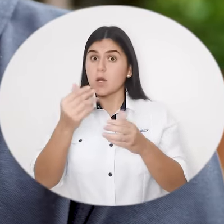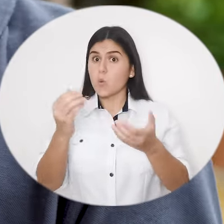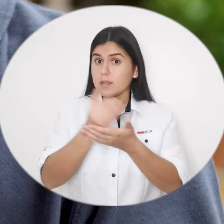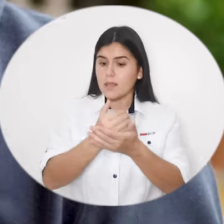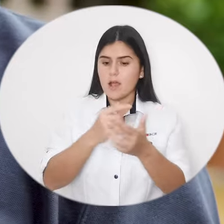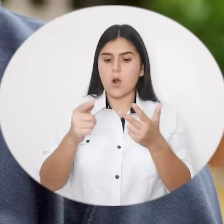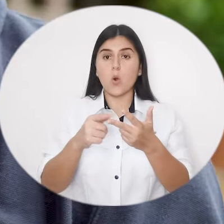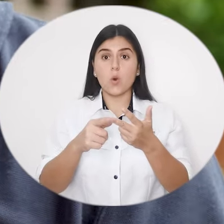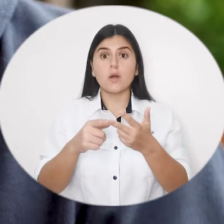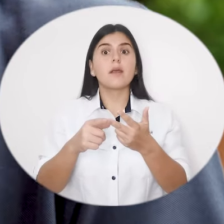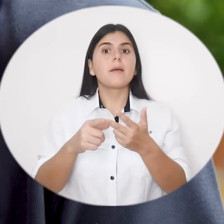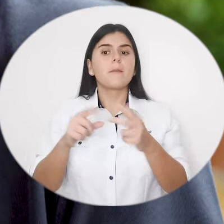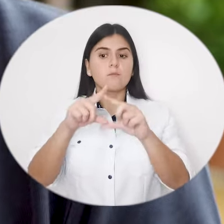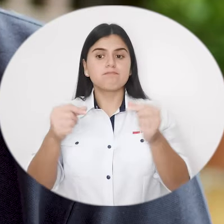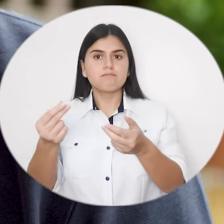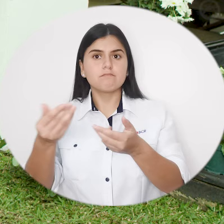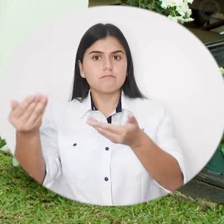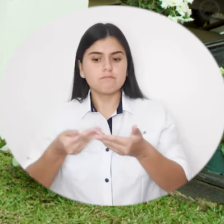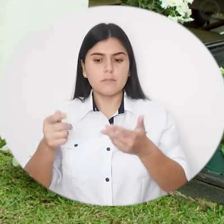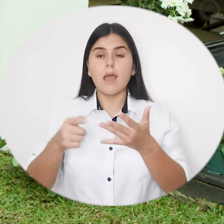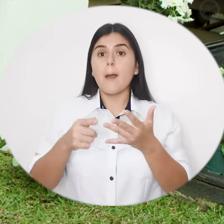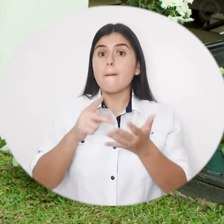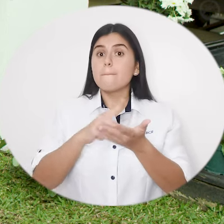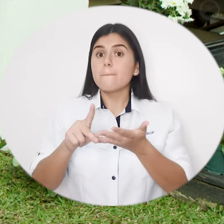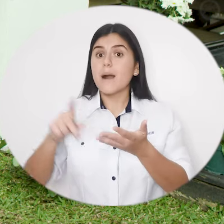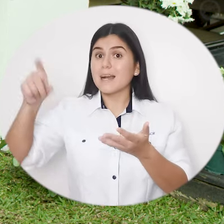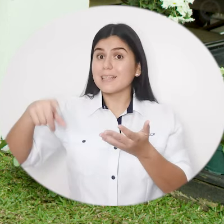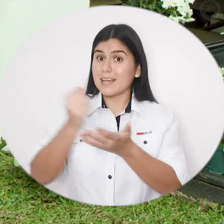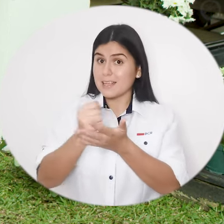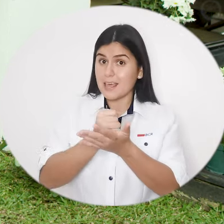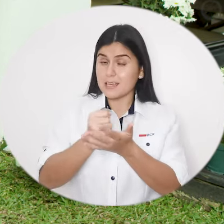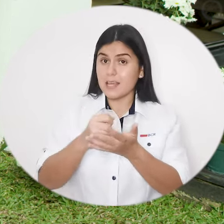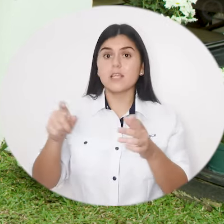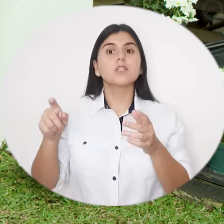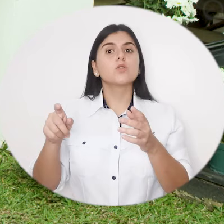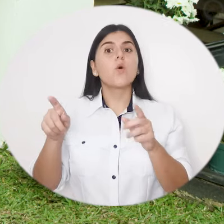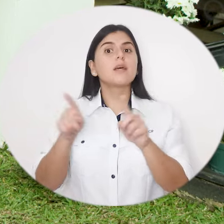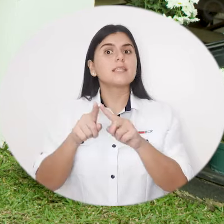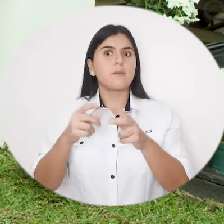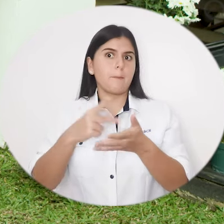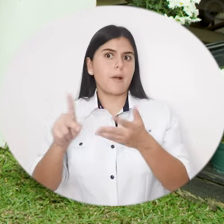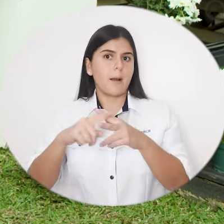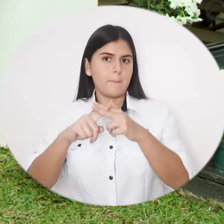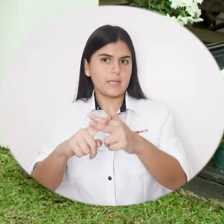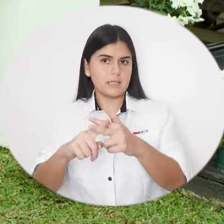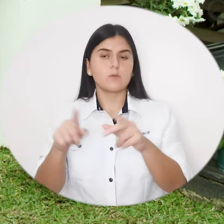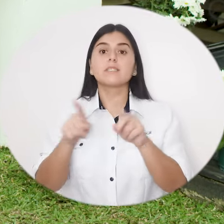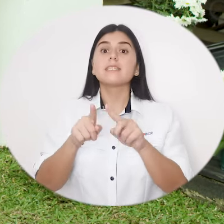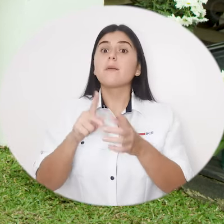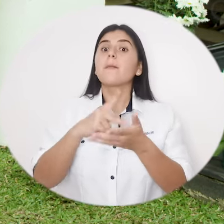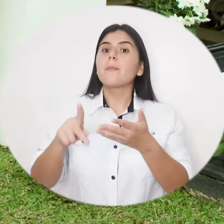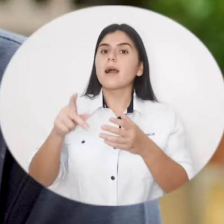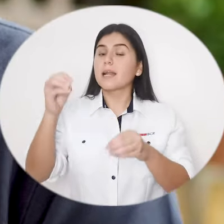hacer depósitos, abrir cuentas de ahorro, se puede sacar dinero en efectivo, además de pagar la tarjeta de crédito y